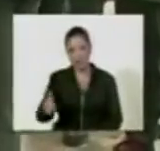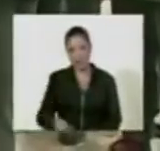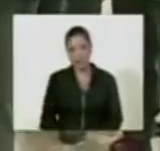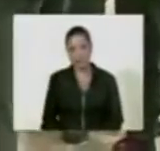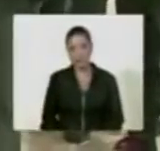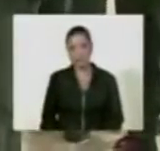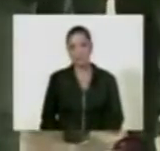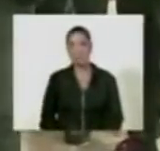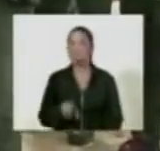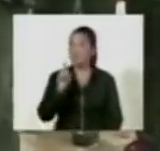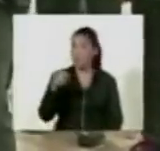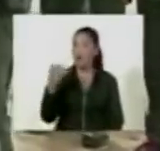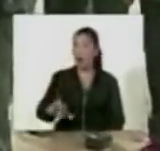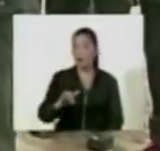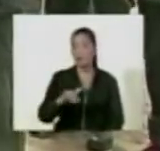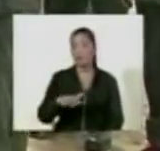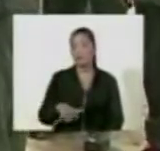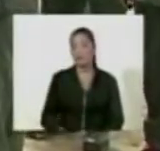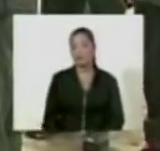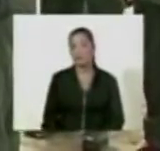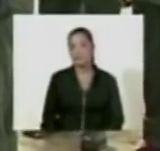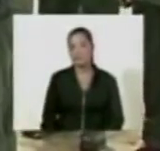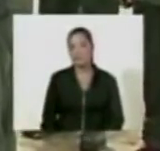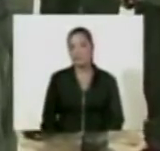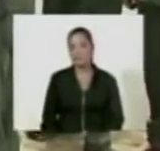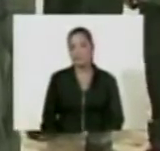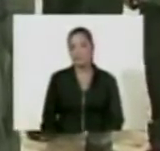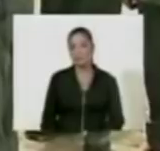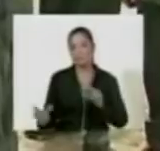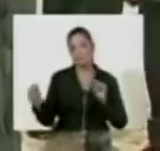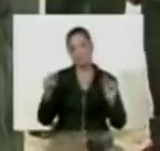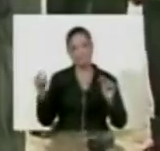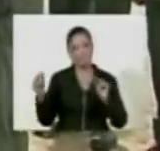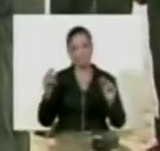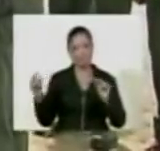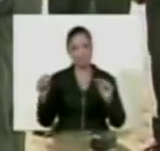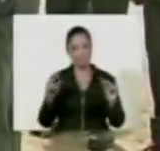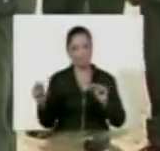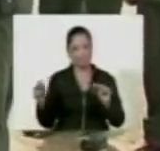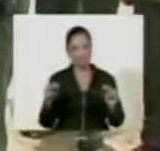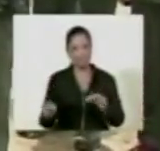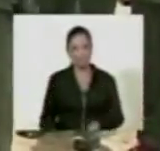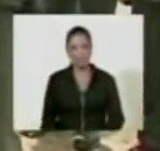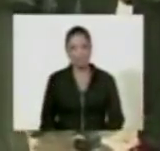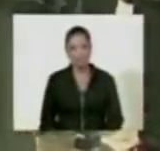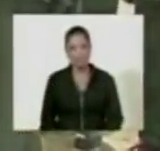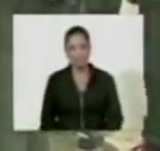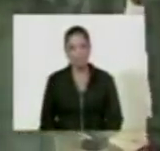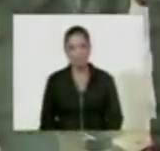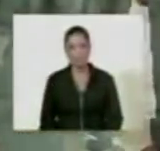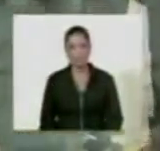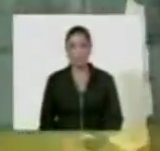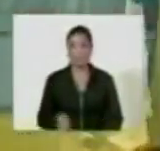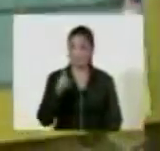también tiene una capacidad... tiene una capacidad también que es un